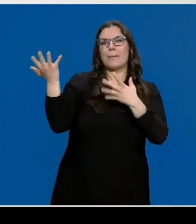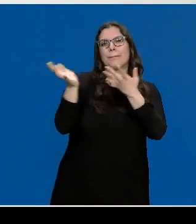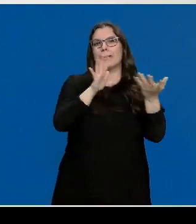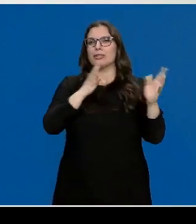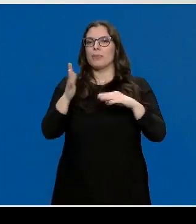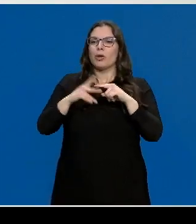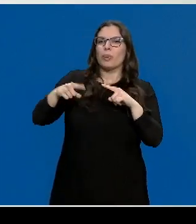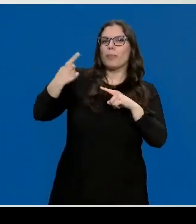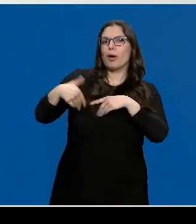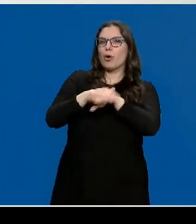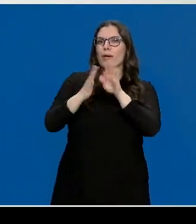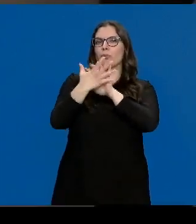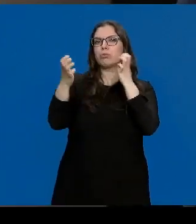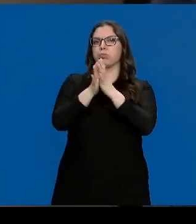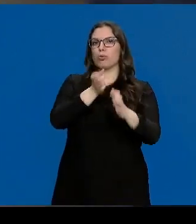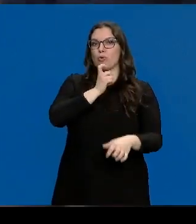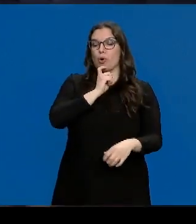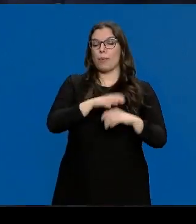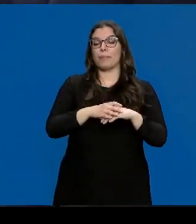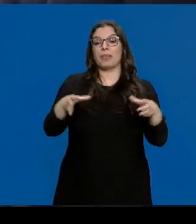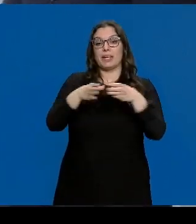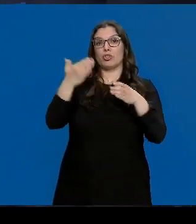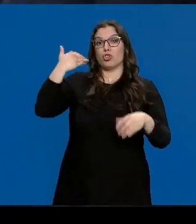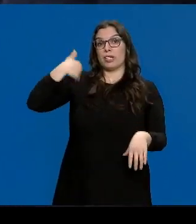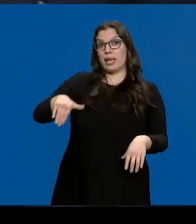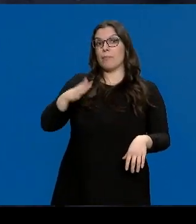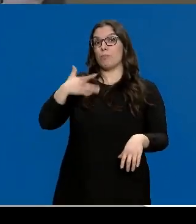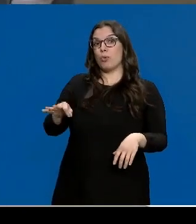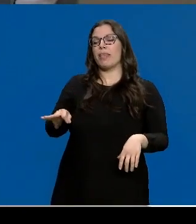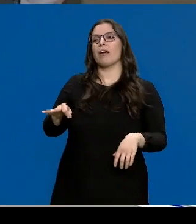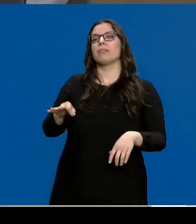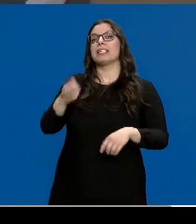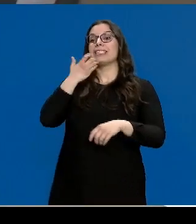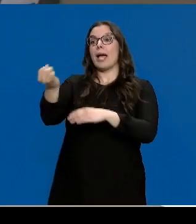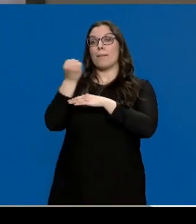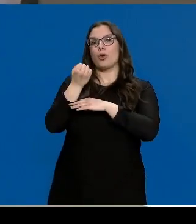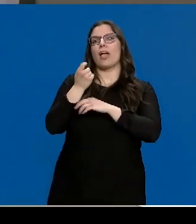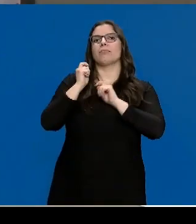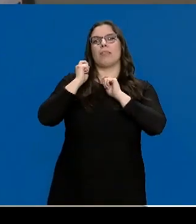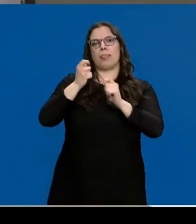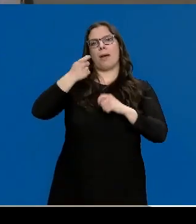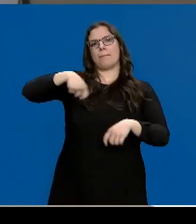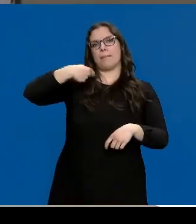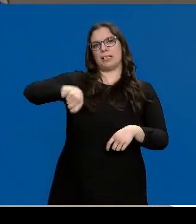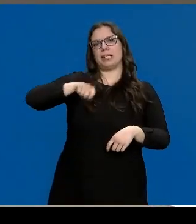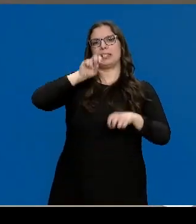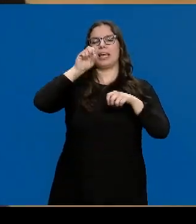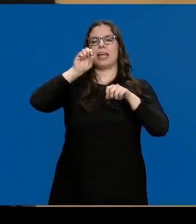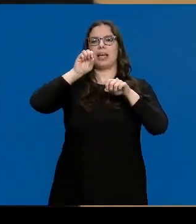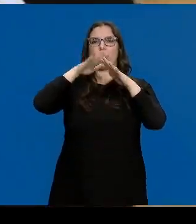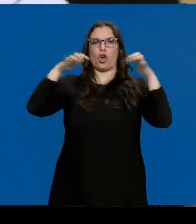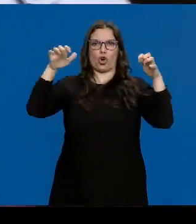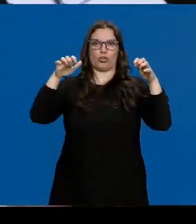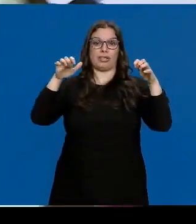para gobernar son viables. Con Soria ya, el PP podría asegurarse la presidencia del Parlamento Autonómico, pero no la de la Junta.